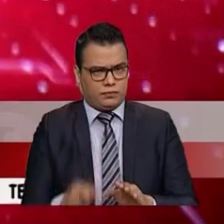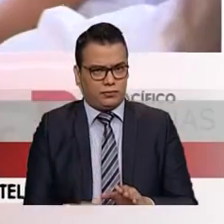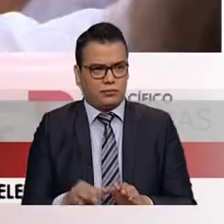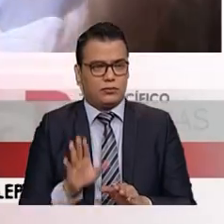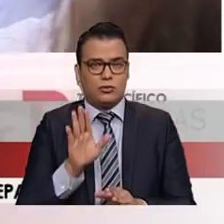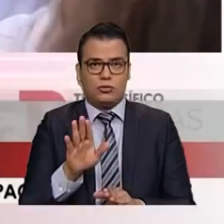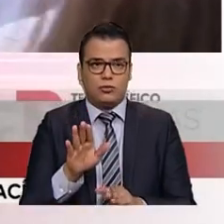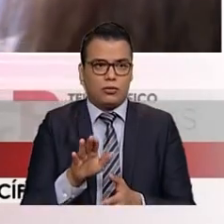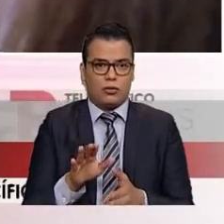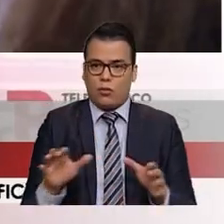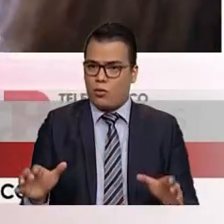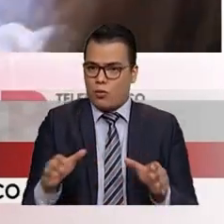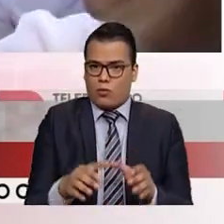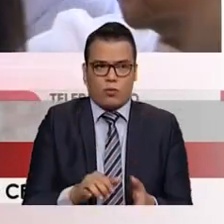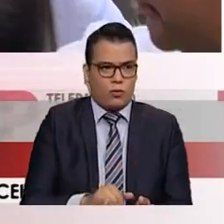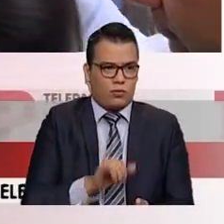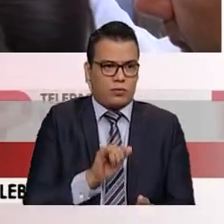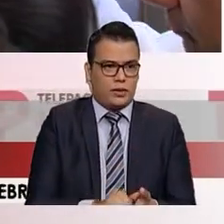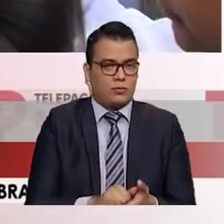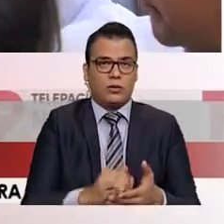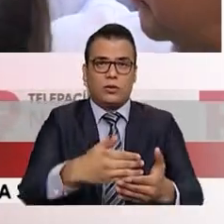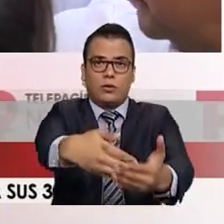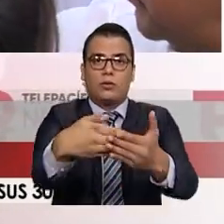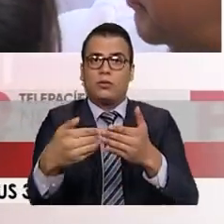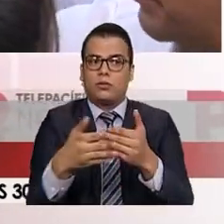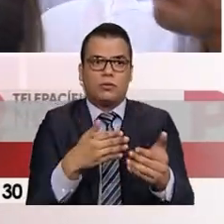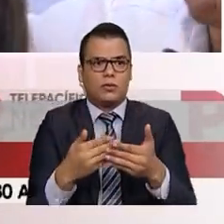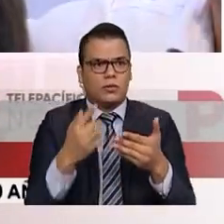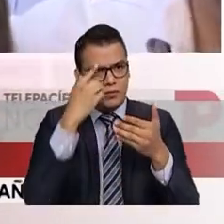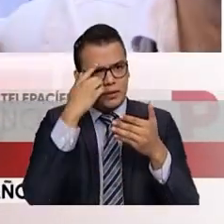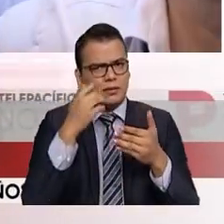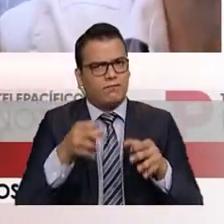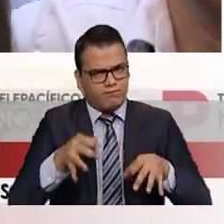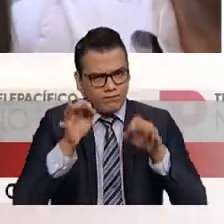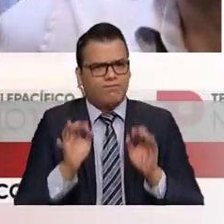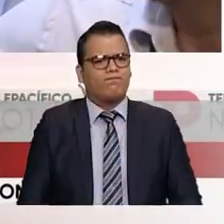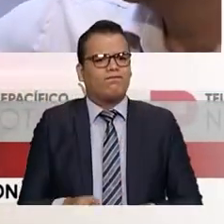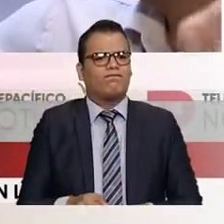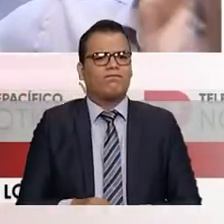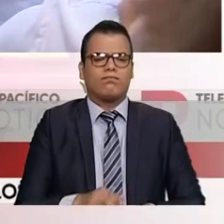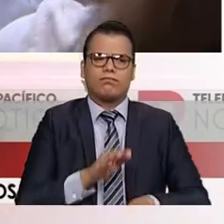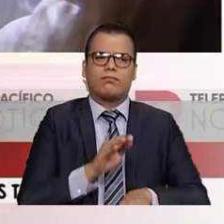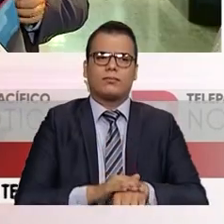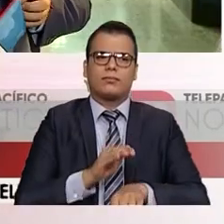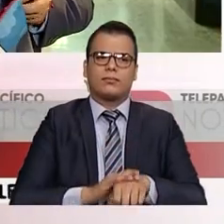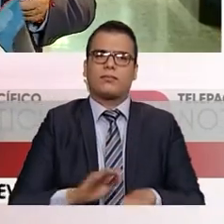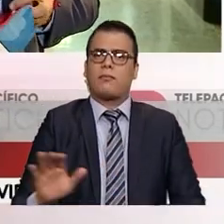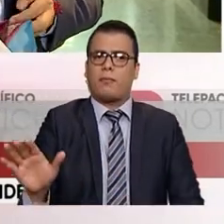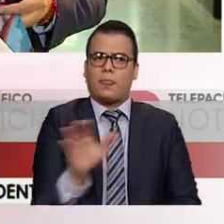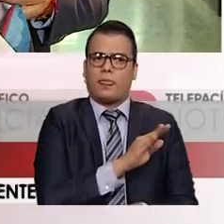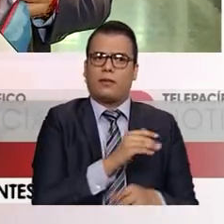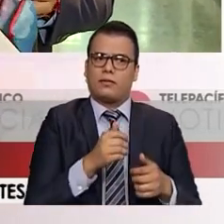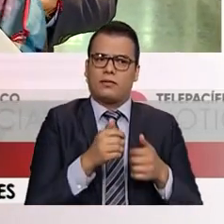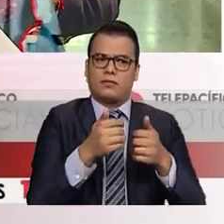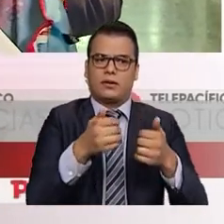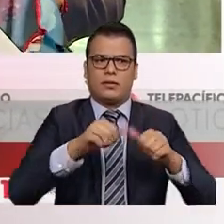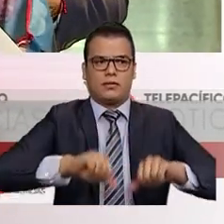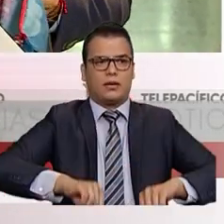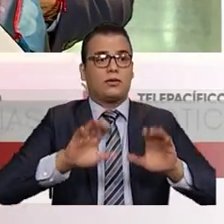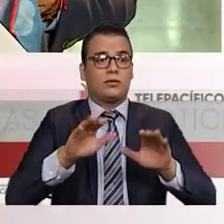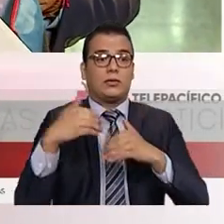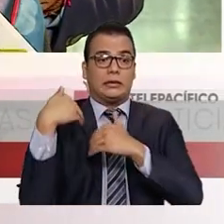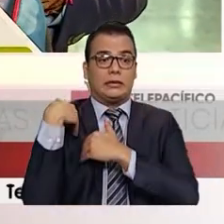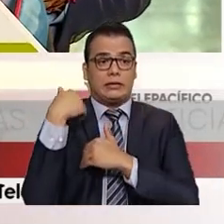del mismo partido pues tenemos que tener la mirada clara y transparente para decirle a los colombianos si las cosas van bien o mal entonces eso es una responsabilidad